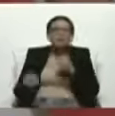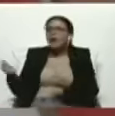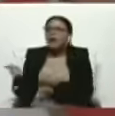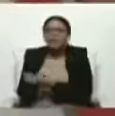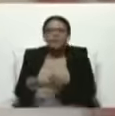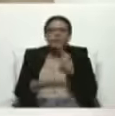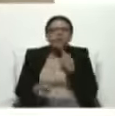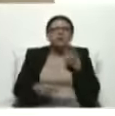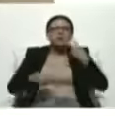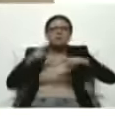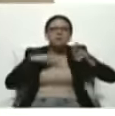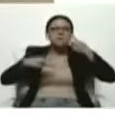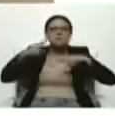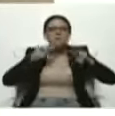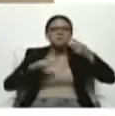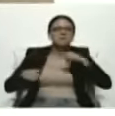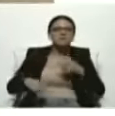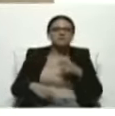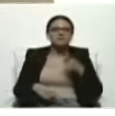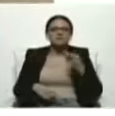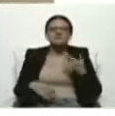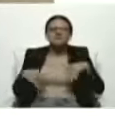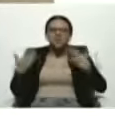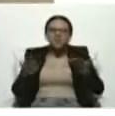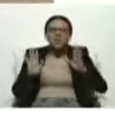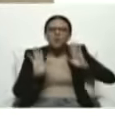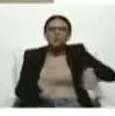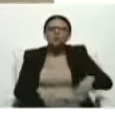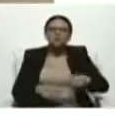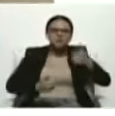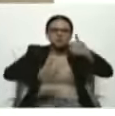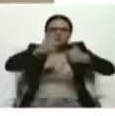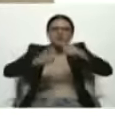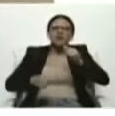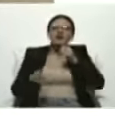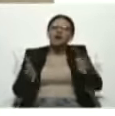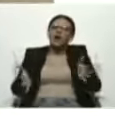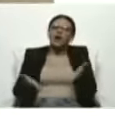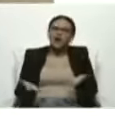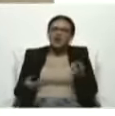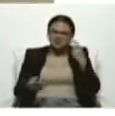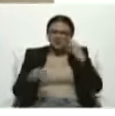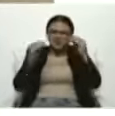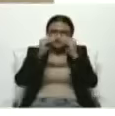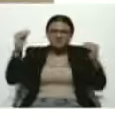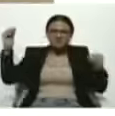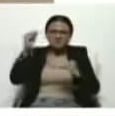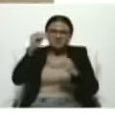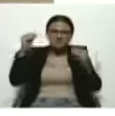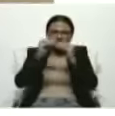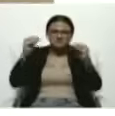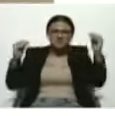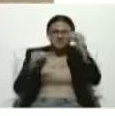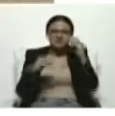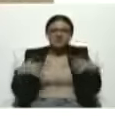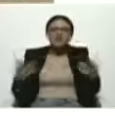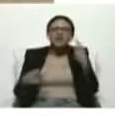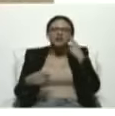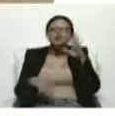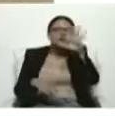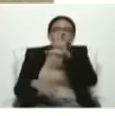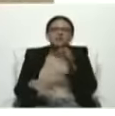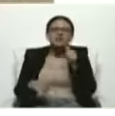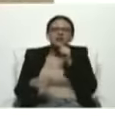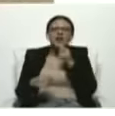Si el presidente tenía ese día su TikTok Live, pero si esto hubiera sido cierto, capaz y no es que triplica, capaz es